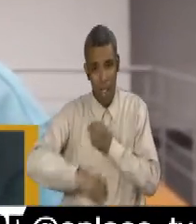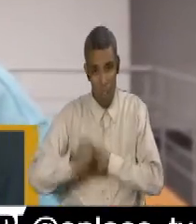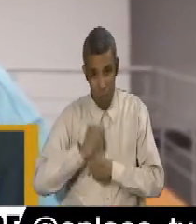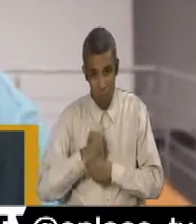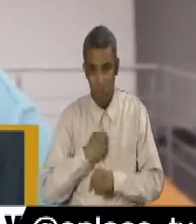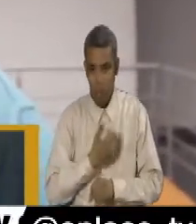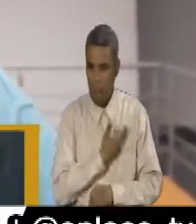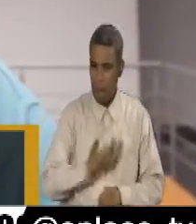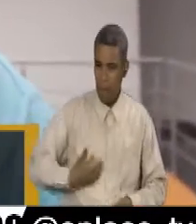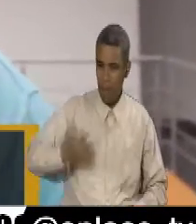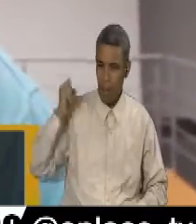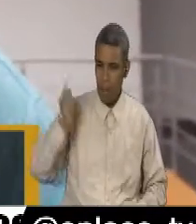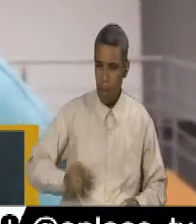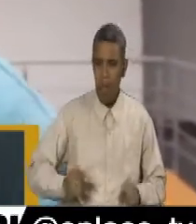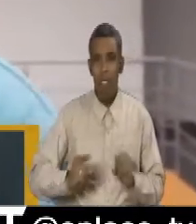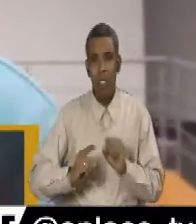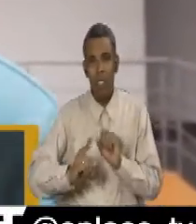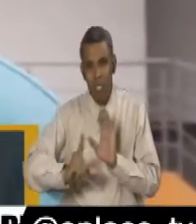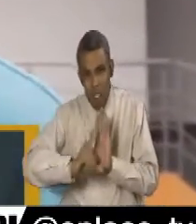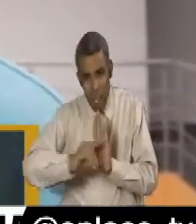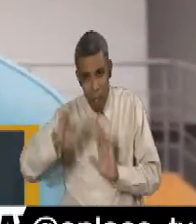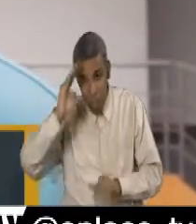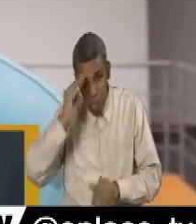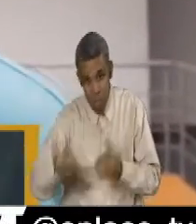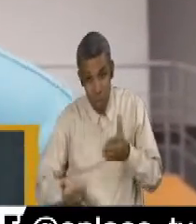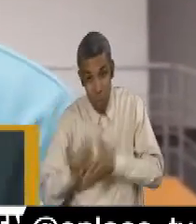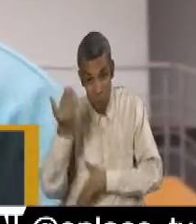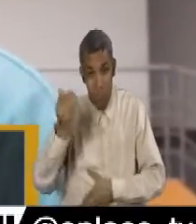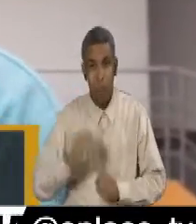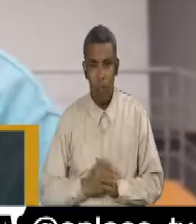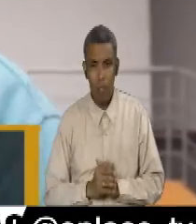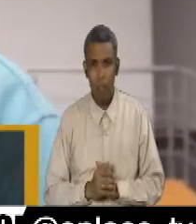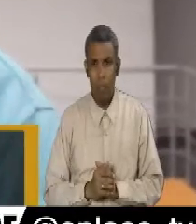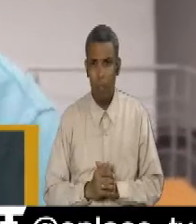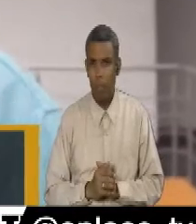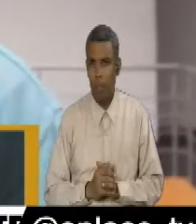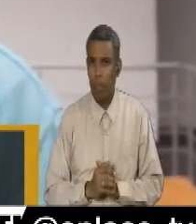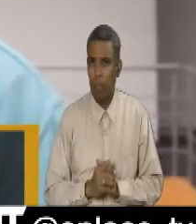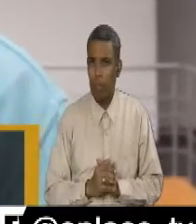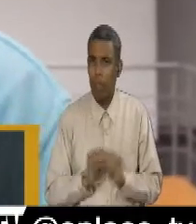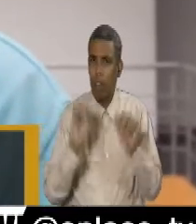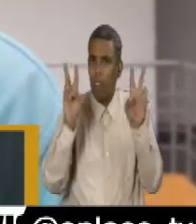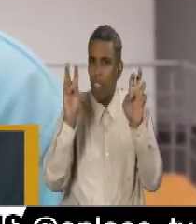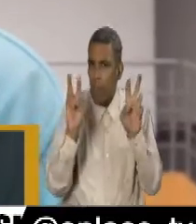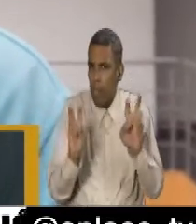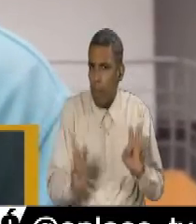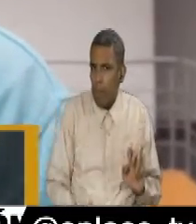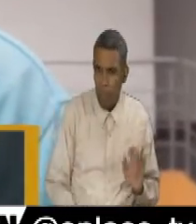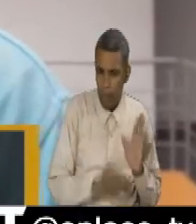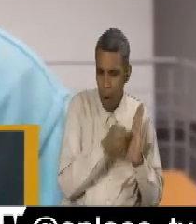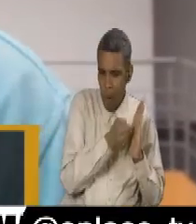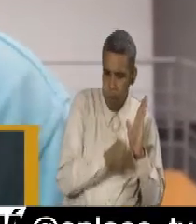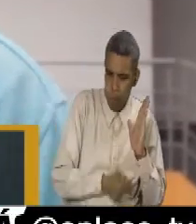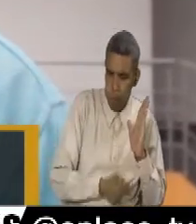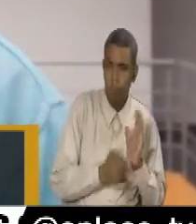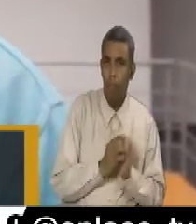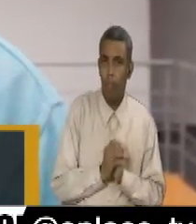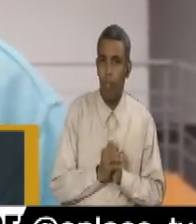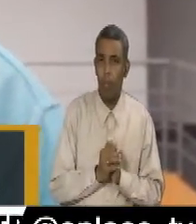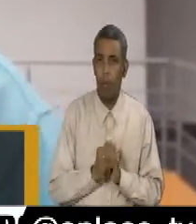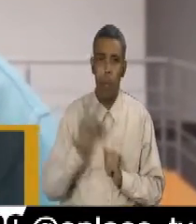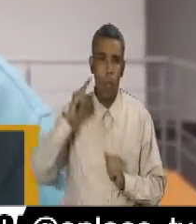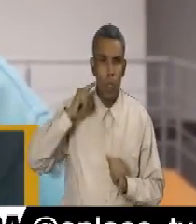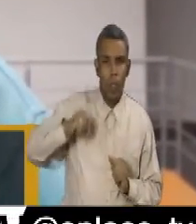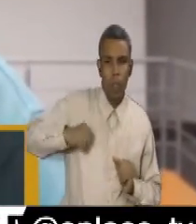la República. Ahí contempla varios escenarios, ¿sí? Dependiendo de cada actividad, ¿sí? Lo que tiene que ver con ruido ambiental